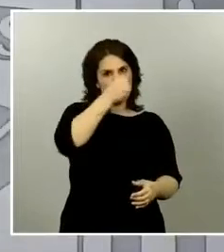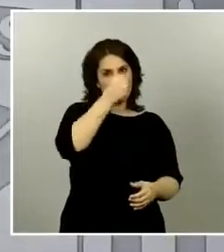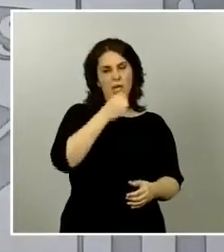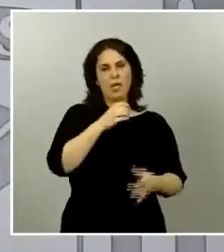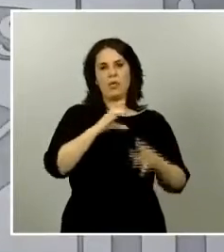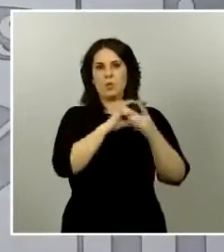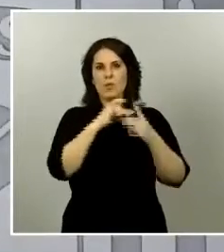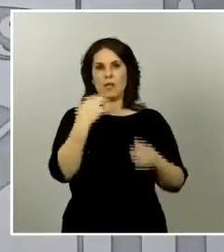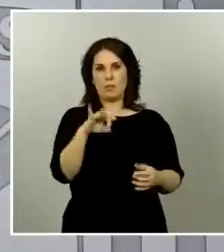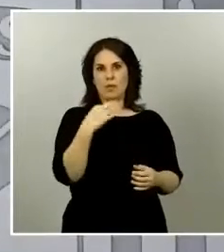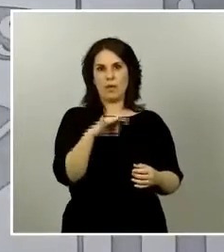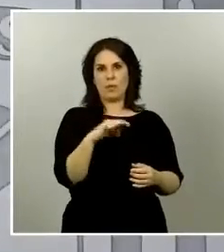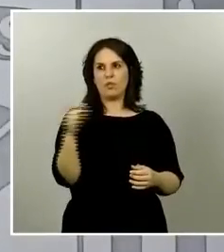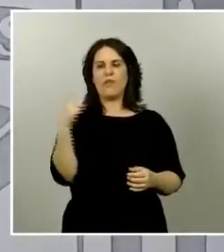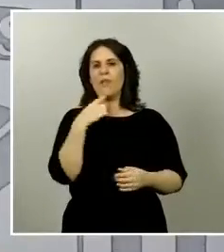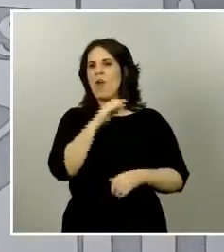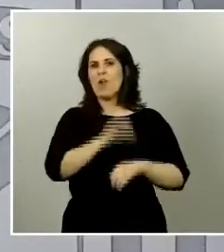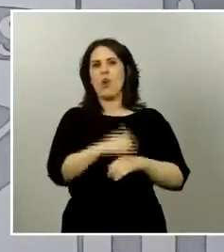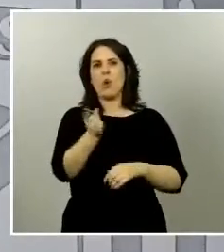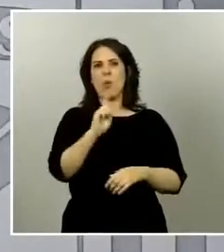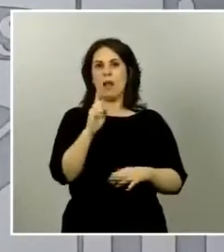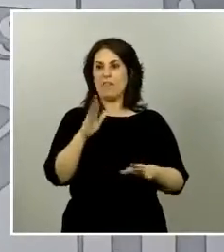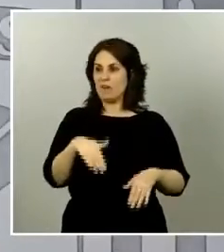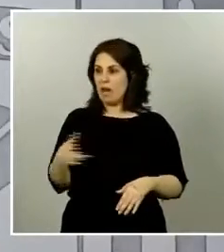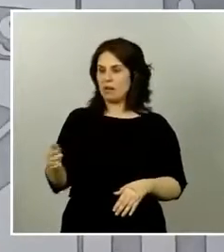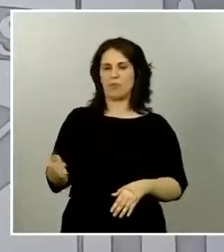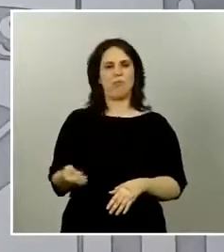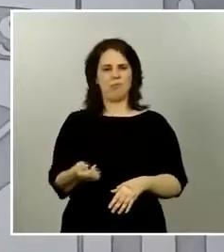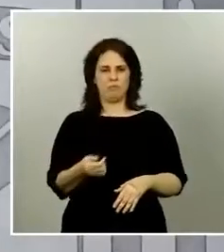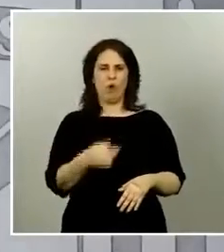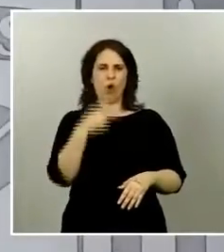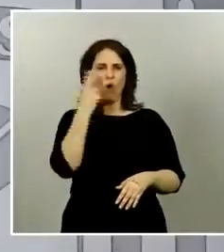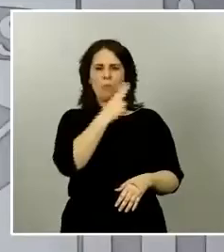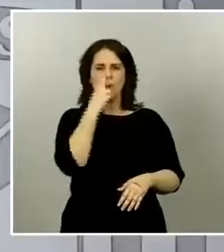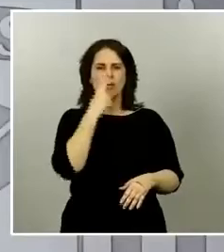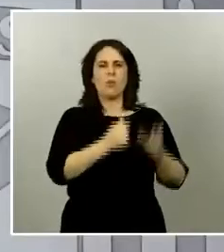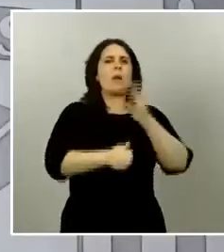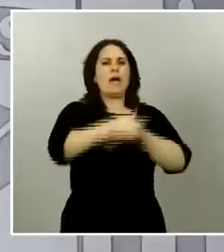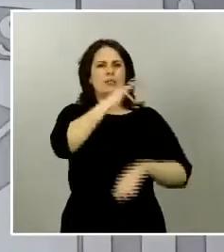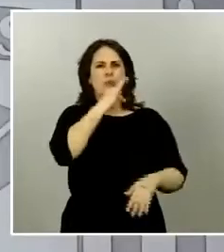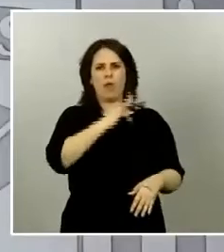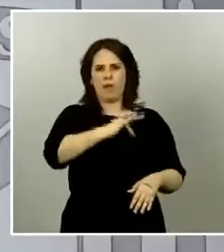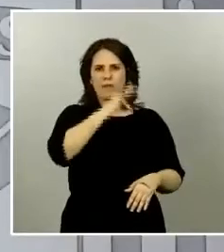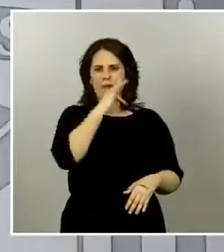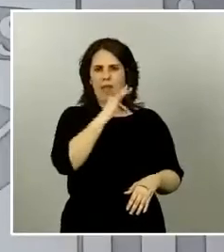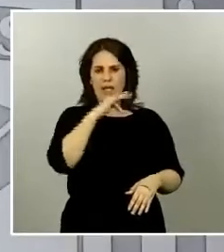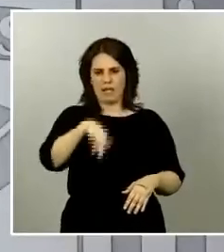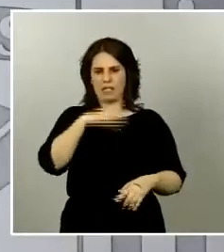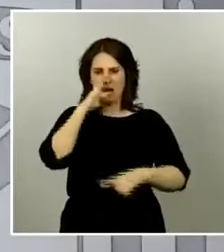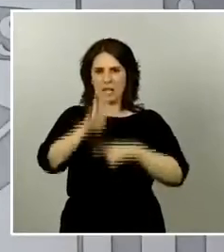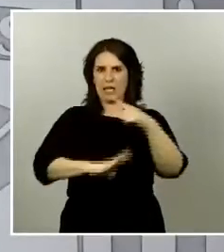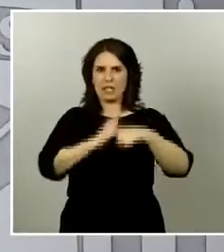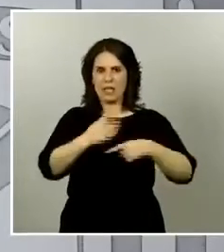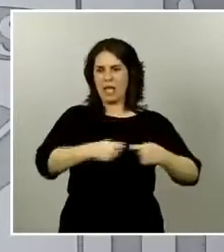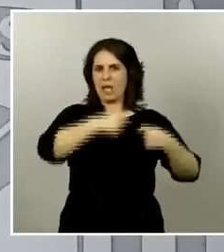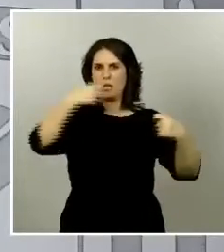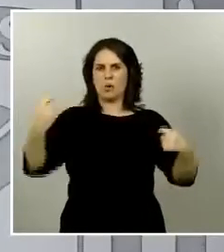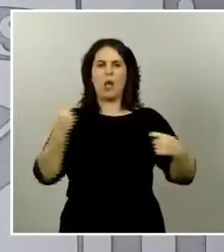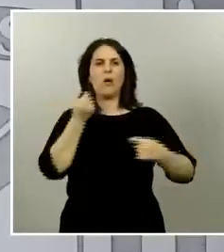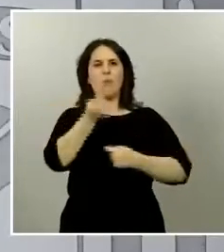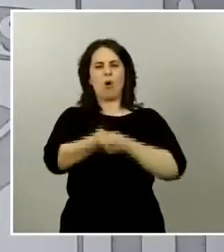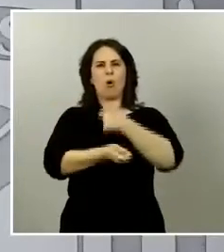la alianza entre el PSOE y Unidas Podemos, nos ha llevado a reafirmar nuestro compromiso. Por tanto, claro